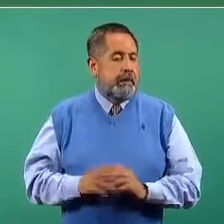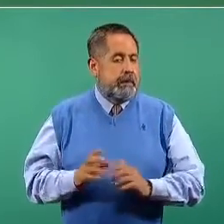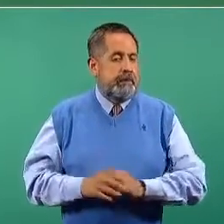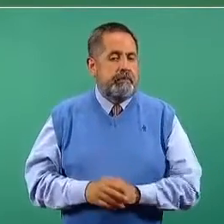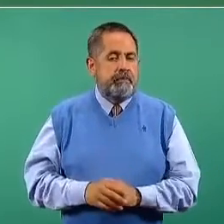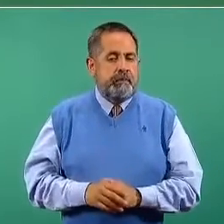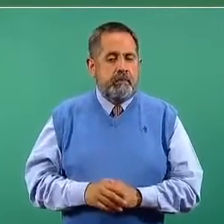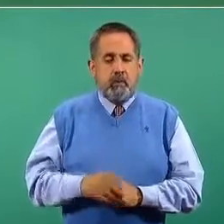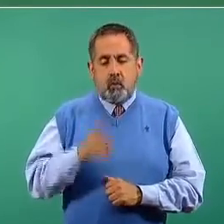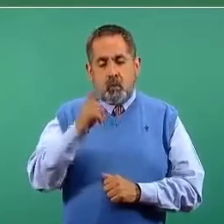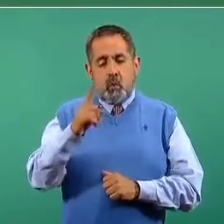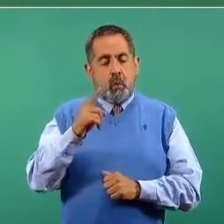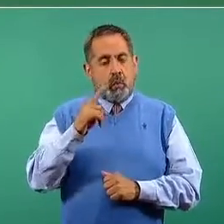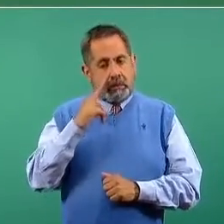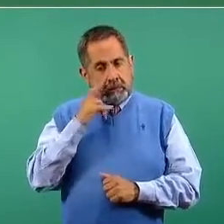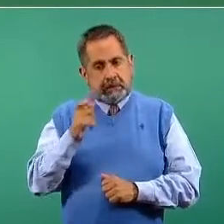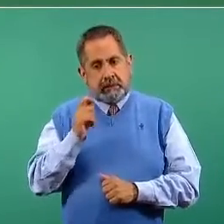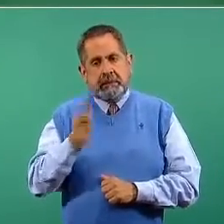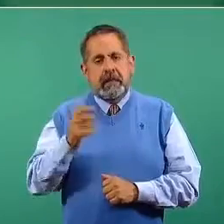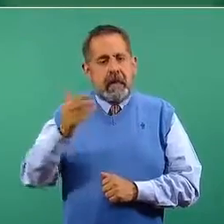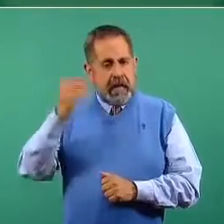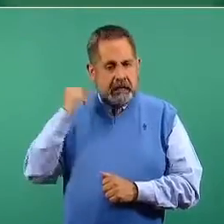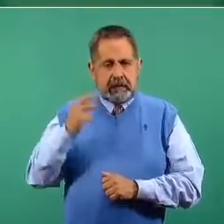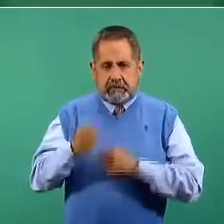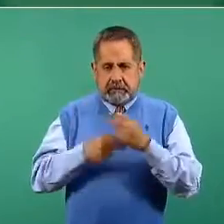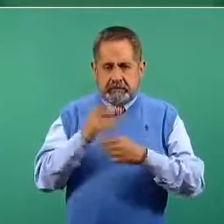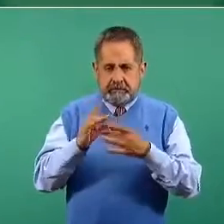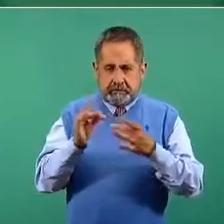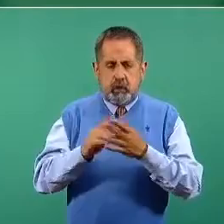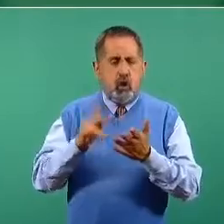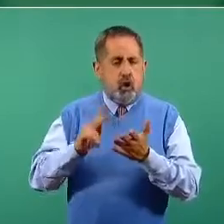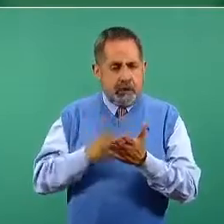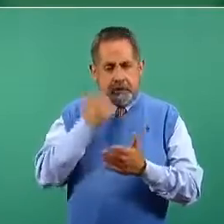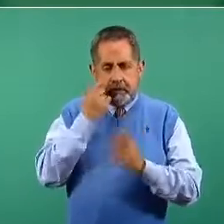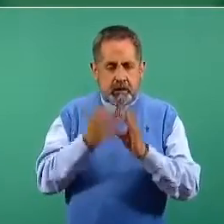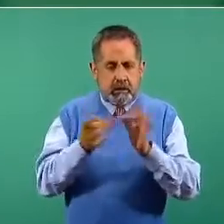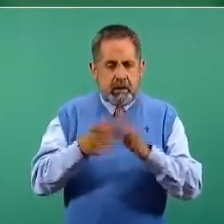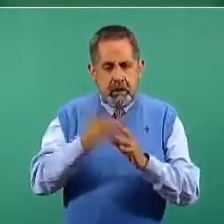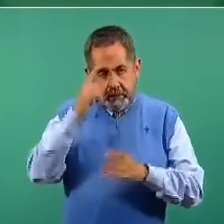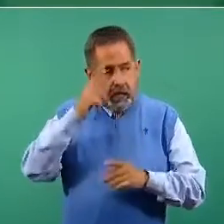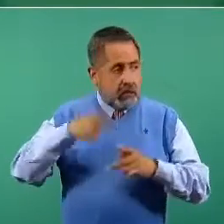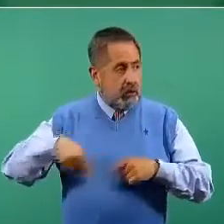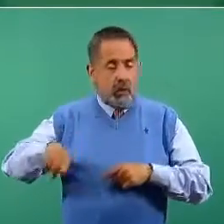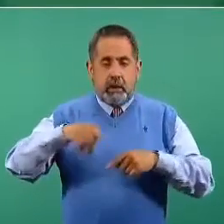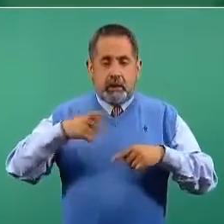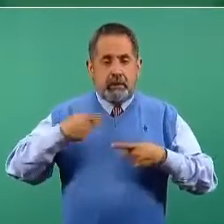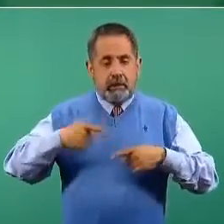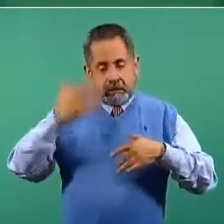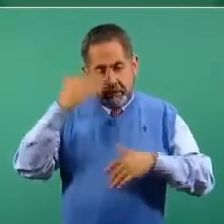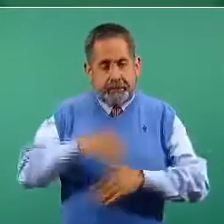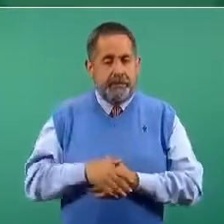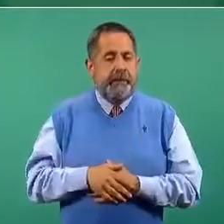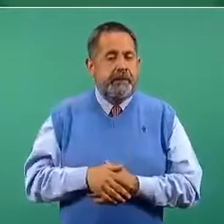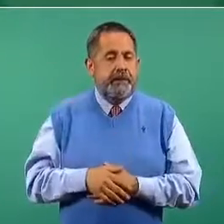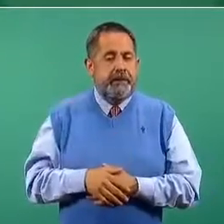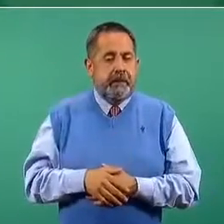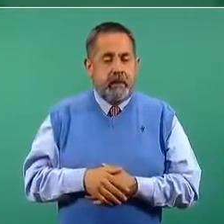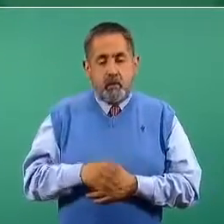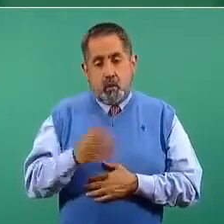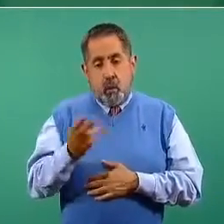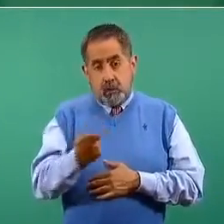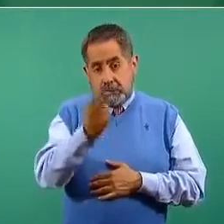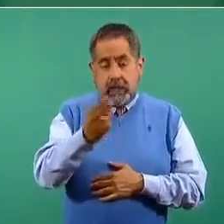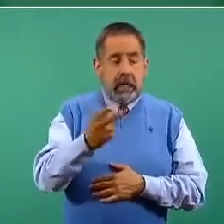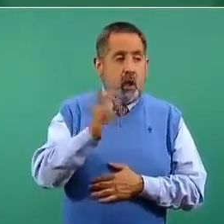Ahora, aquí ocurre un fenómeno que ya hemos comentado, pero que quiero volver a comentar para el interés público. Cuando el público, cuando